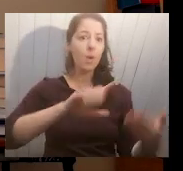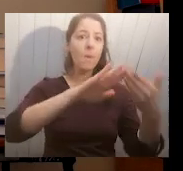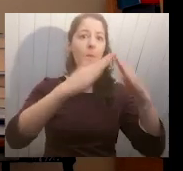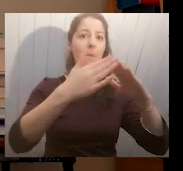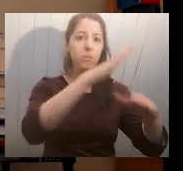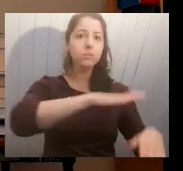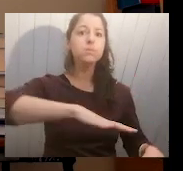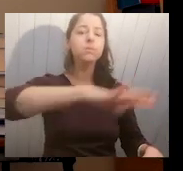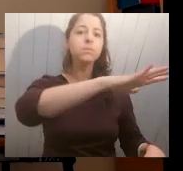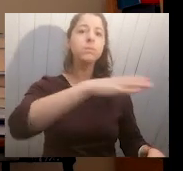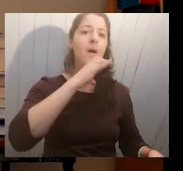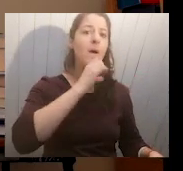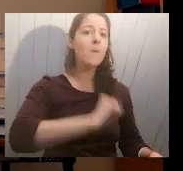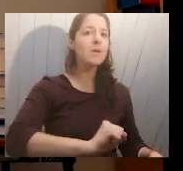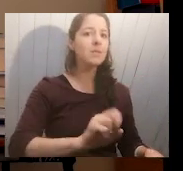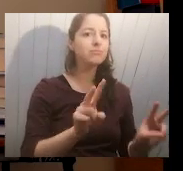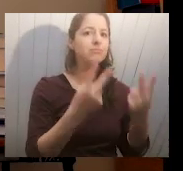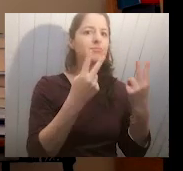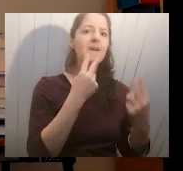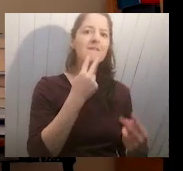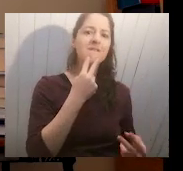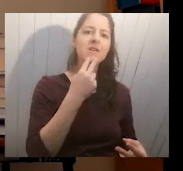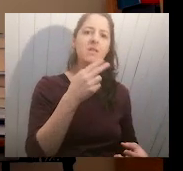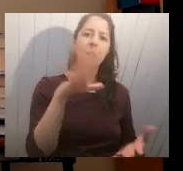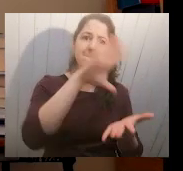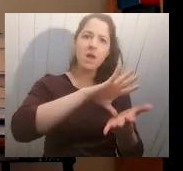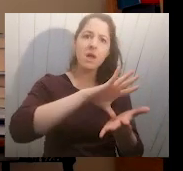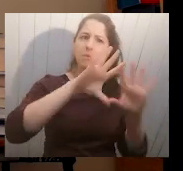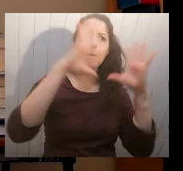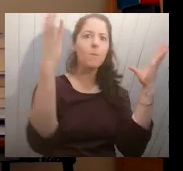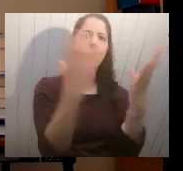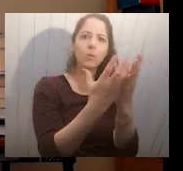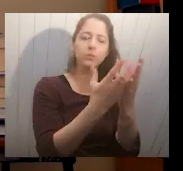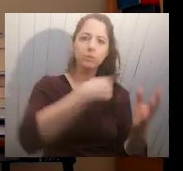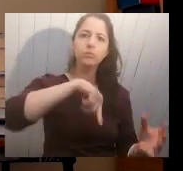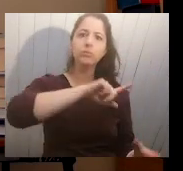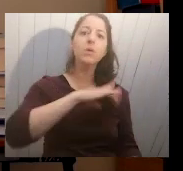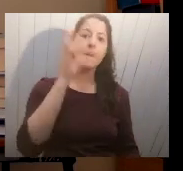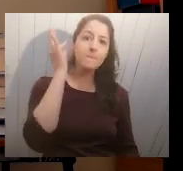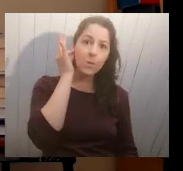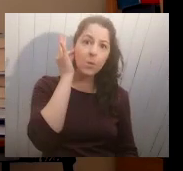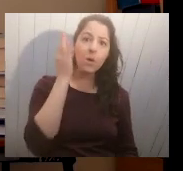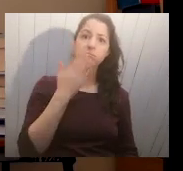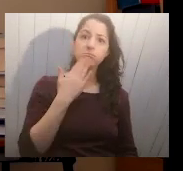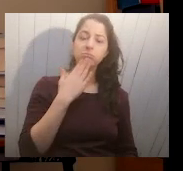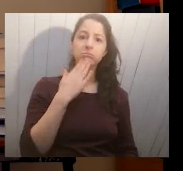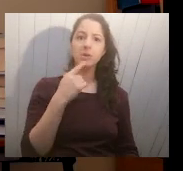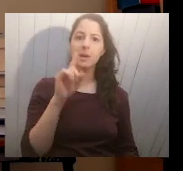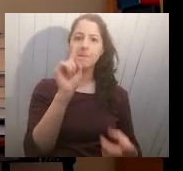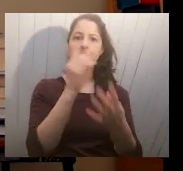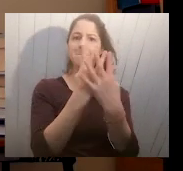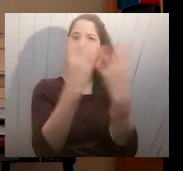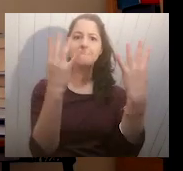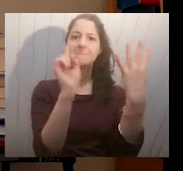Somos los pueblos quienes estamos sosteniendo hoy nuestras vidas en el país y en el mundo, y de entre todos somos las mujeres las que